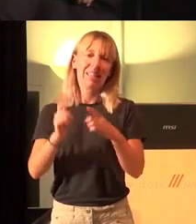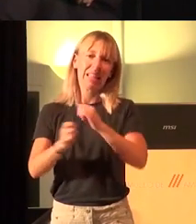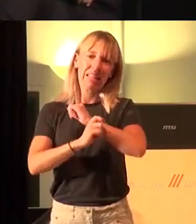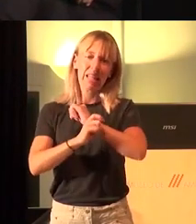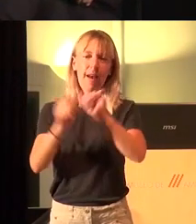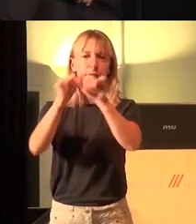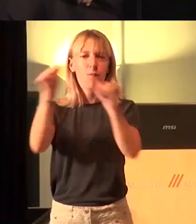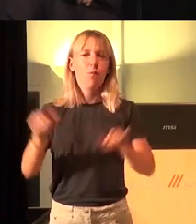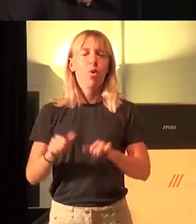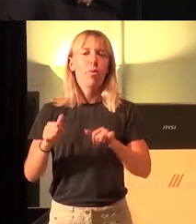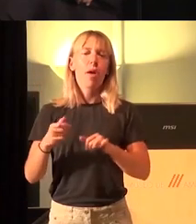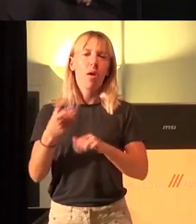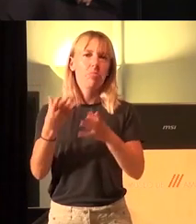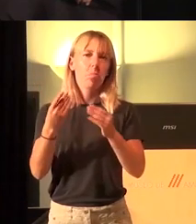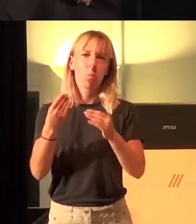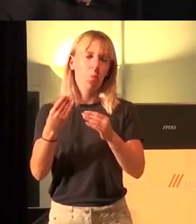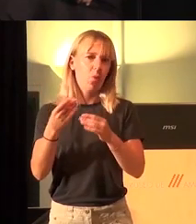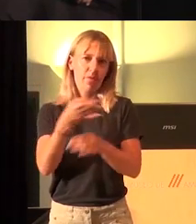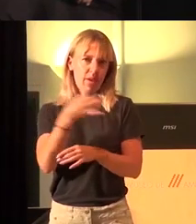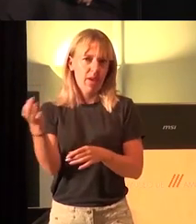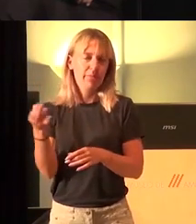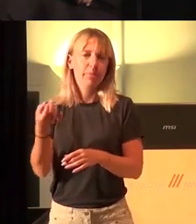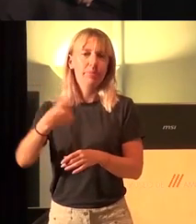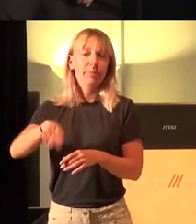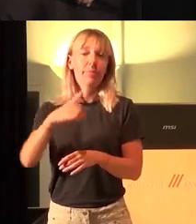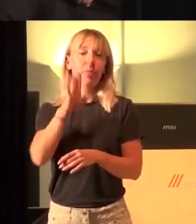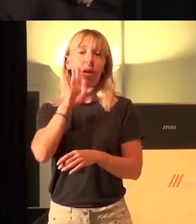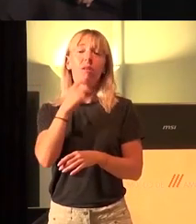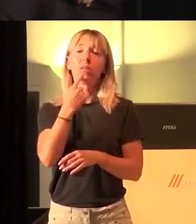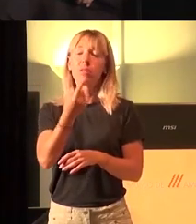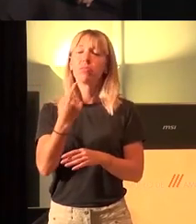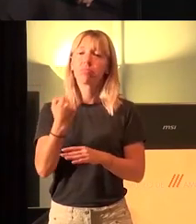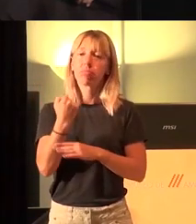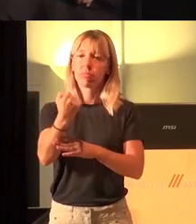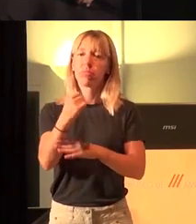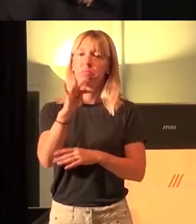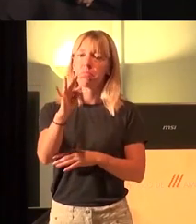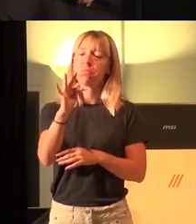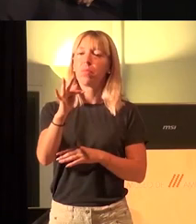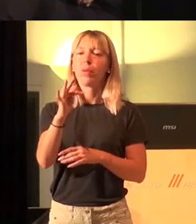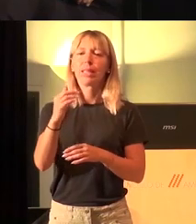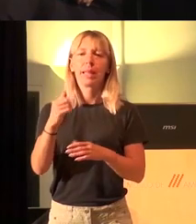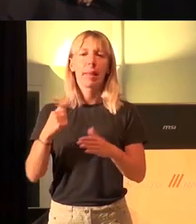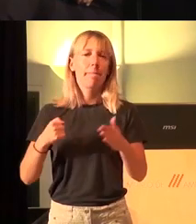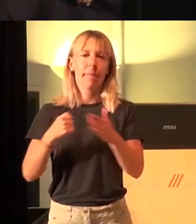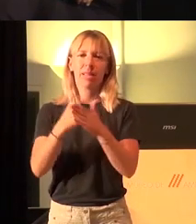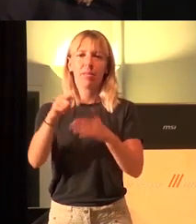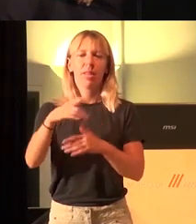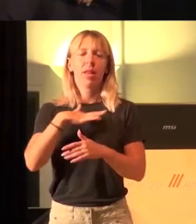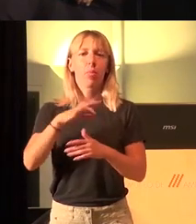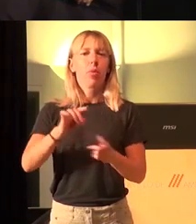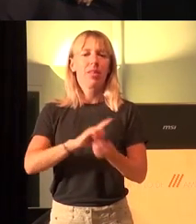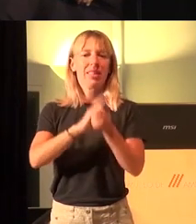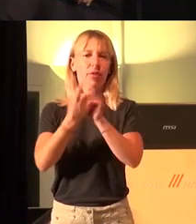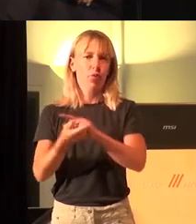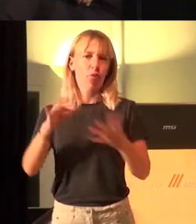de una manera muy eficaz, ¿no? Nosotros, como has dicho, estamos a favor de maximizar ese poder transformador